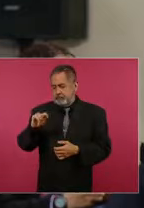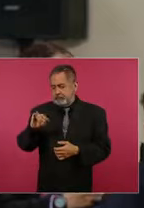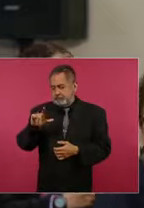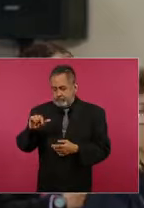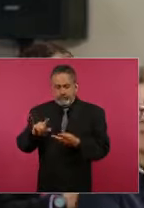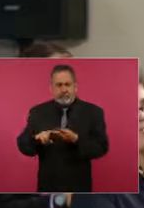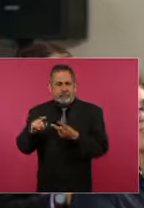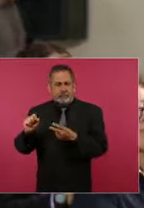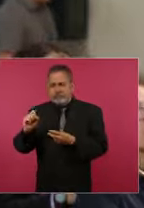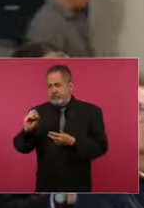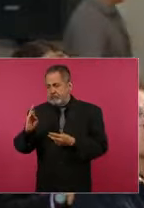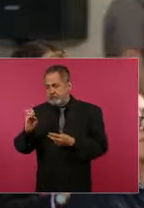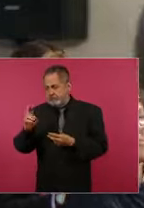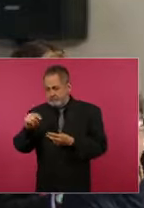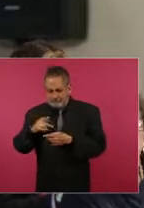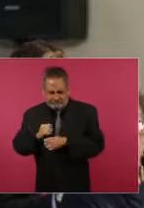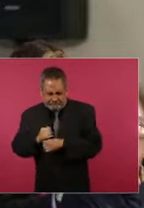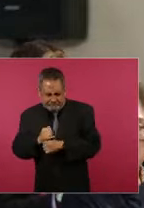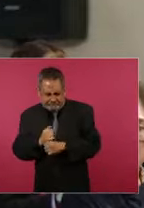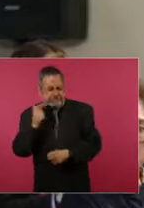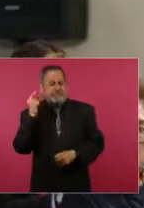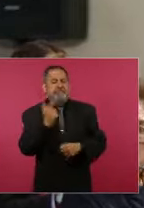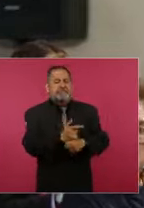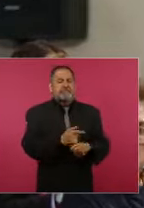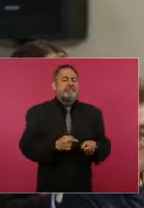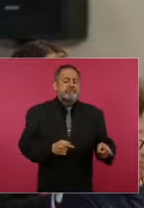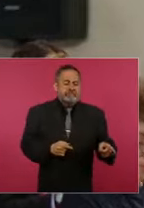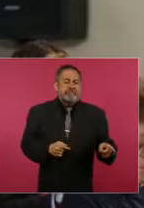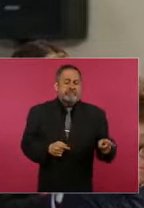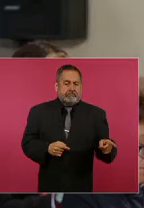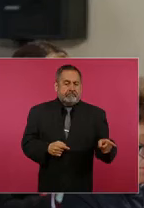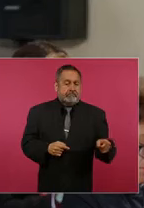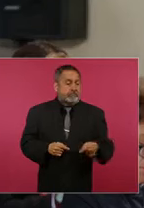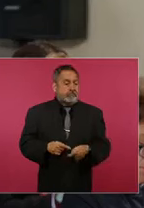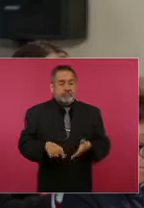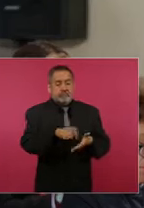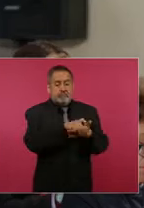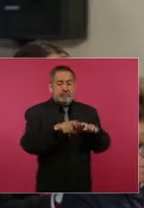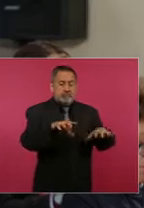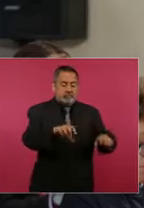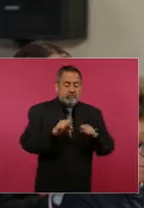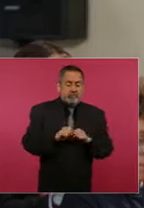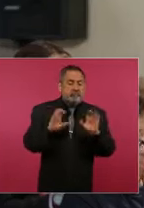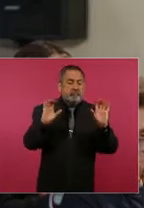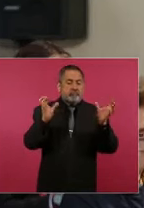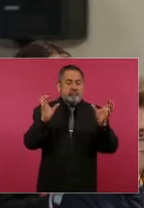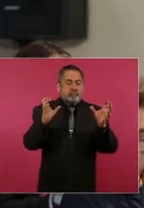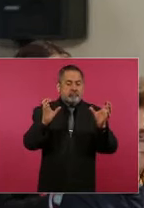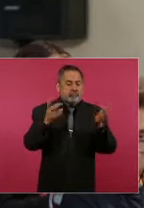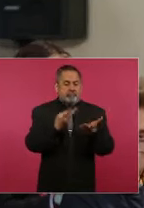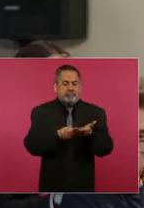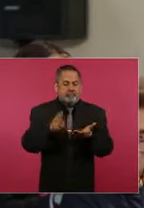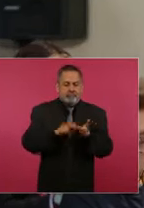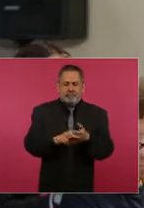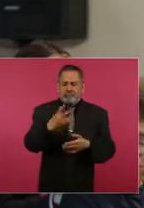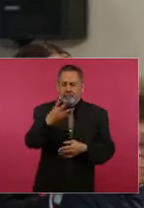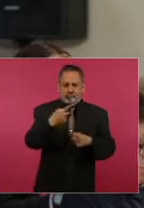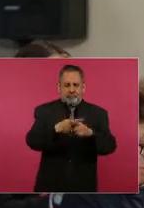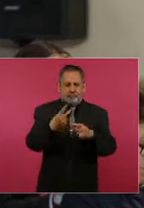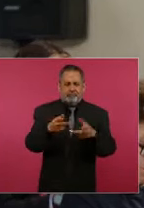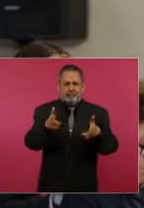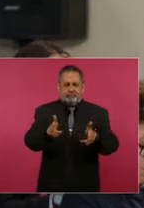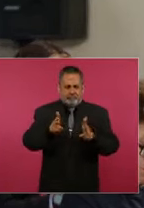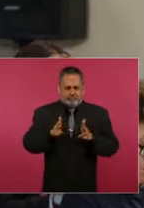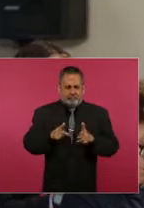El Soberano y encontramos que pues adquirieron patrullas pick-up, doble cabina 4x2, ambulancias